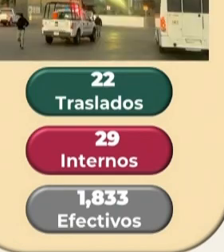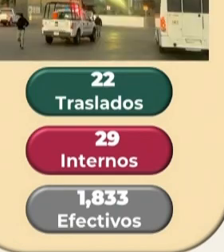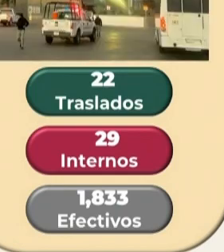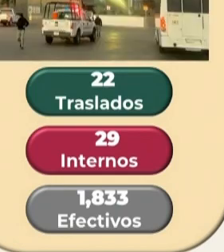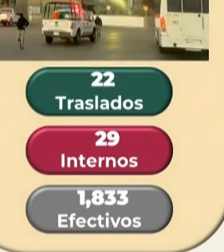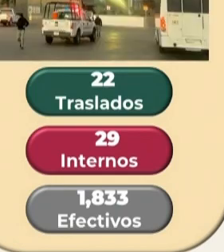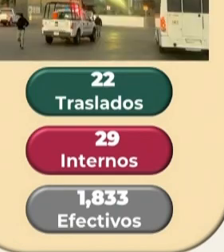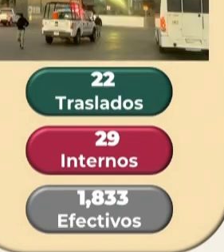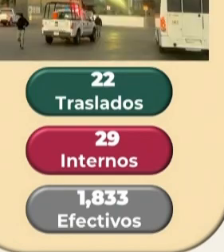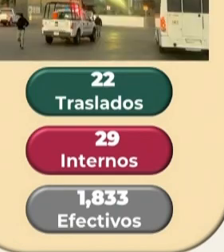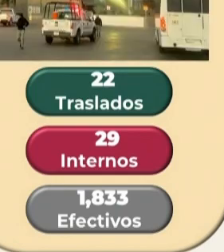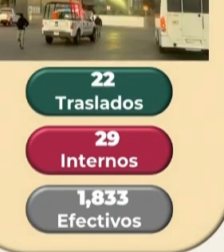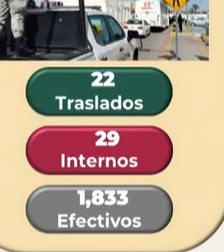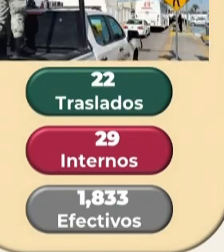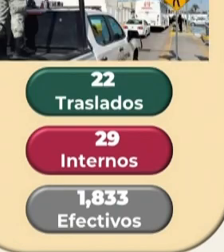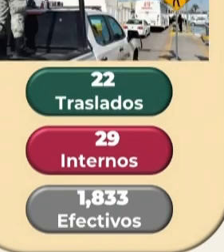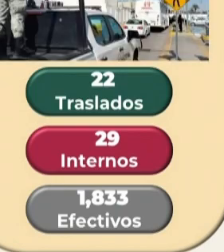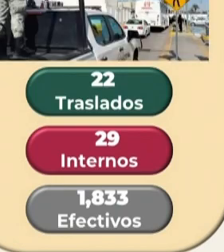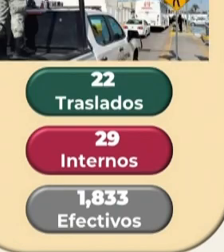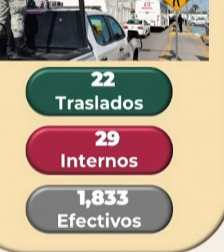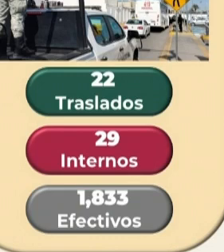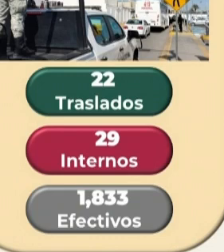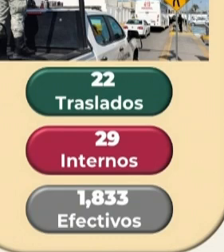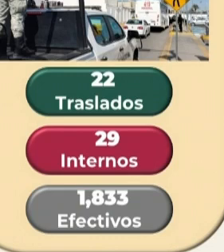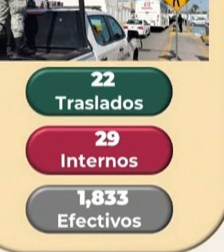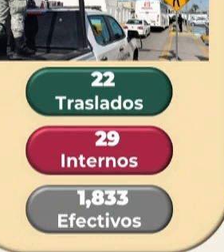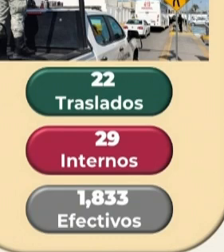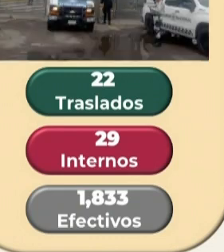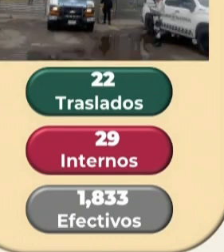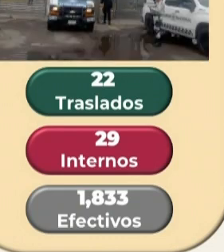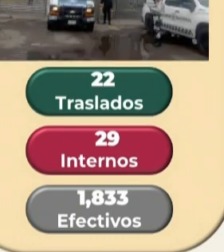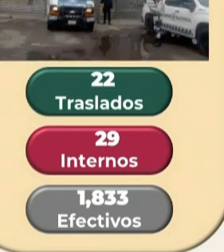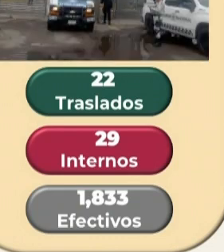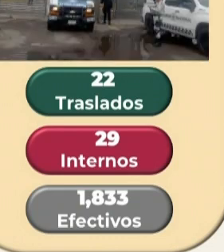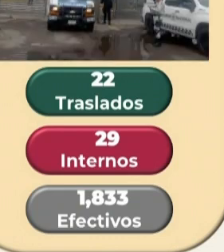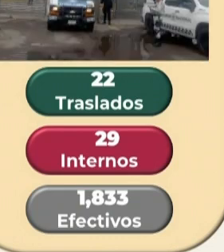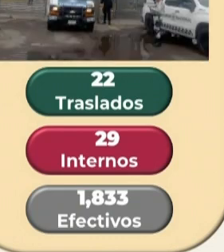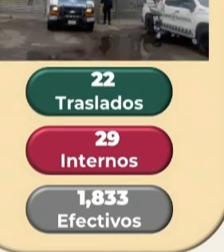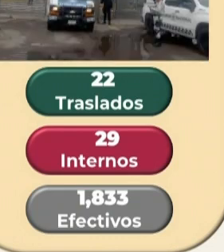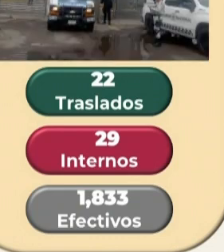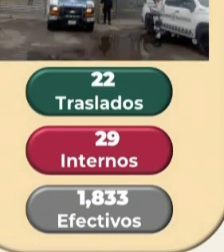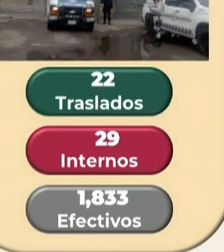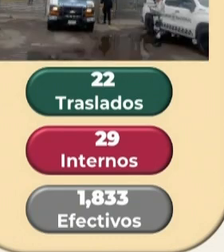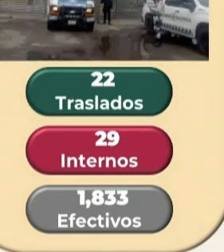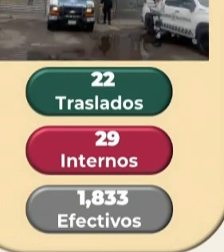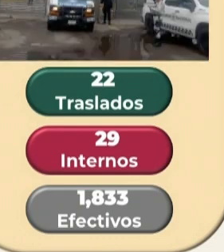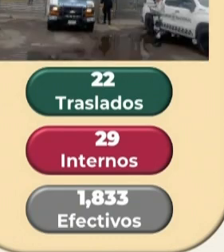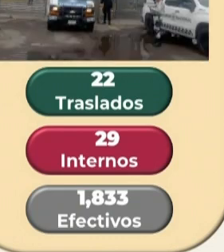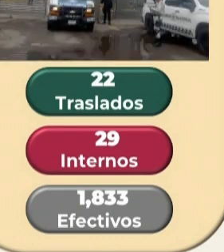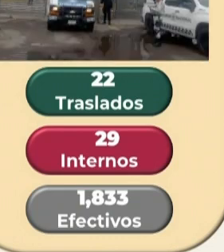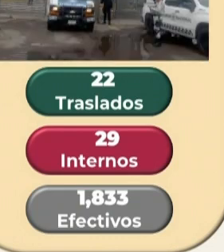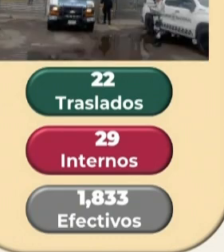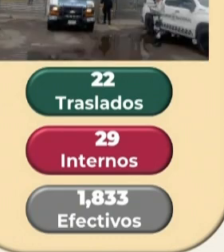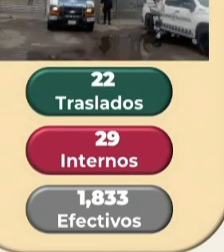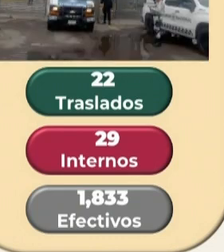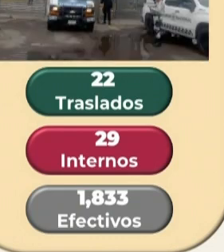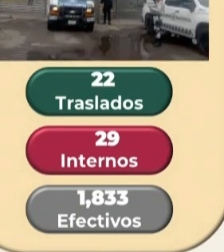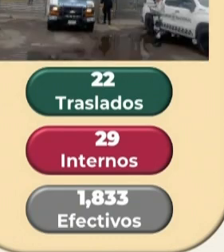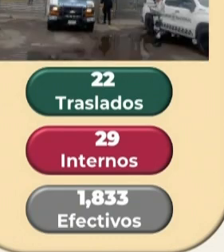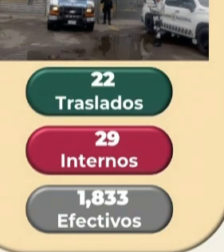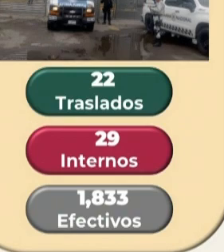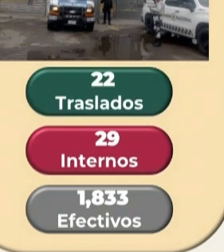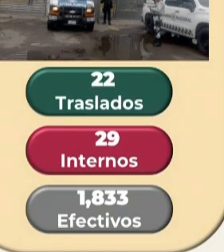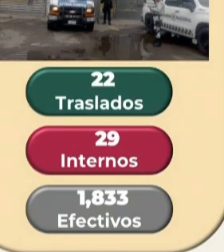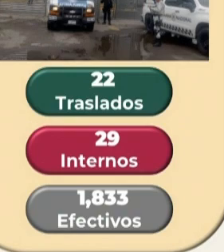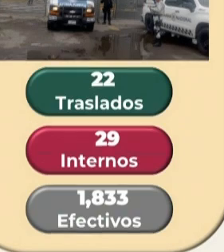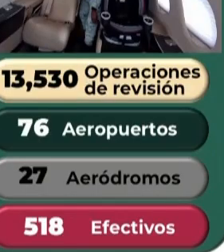internos, 1,833 efectivos los que se utilizaron. Apoyo a seguridad brindados